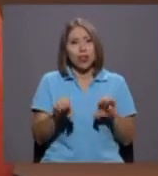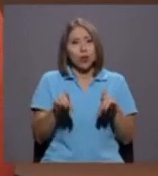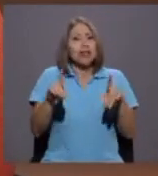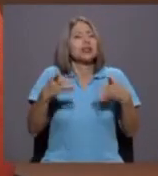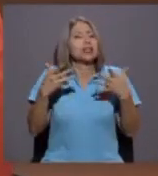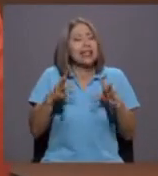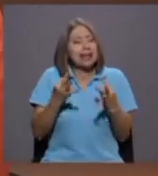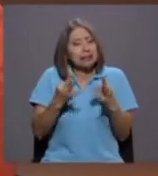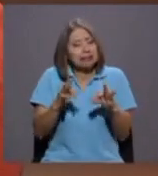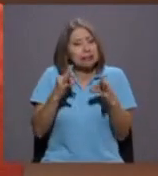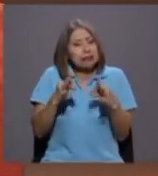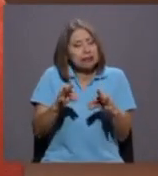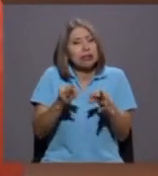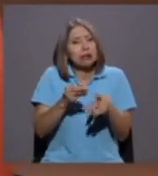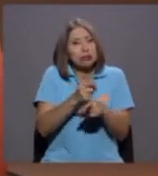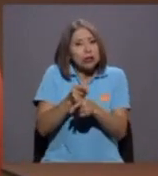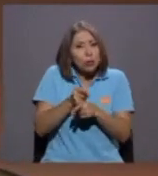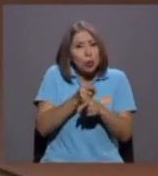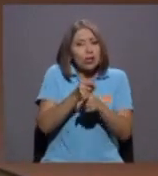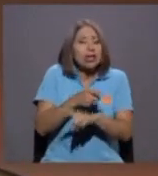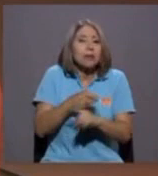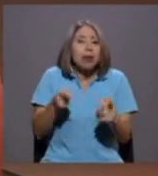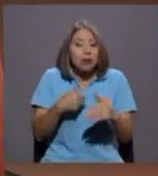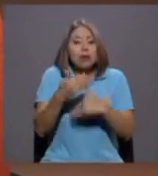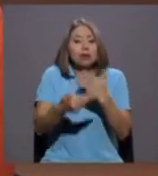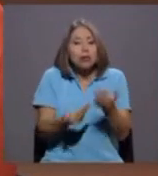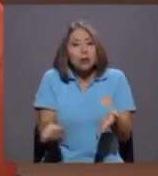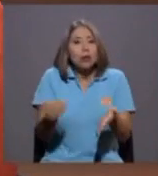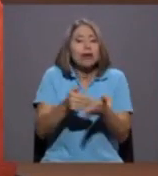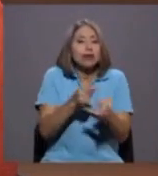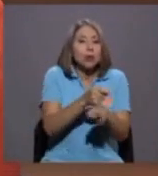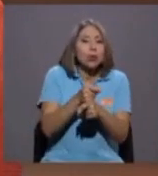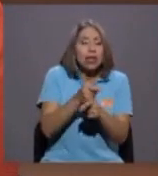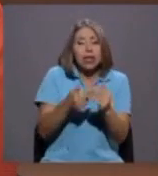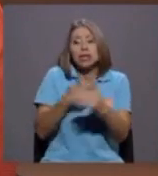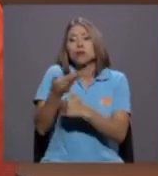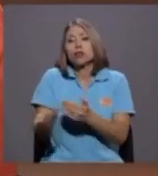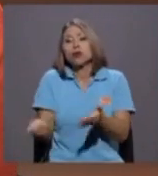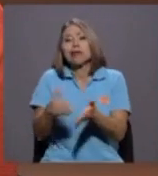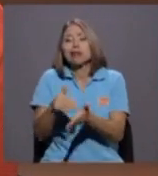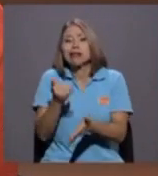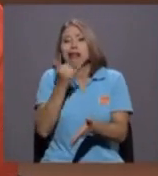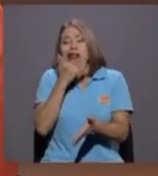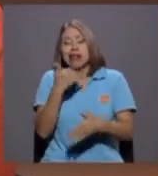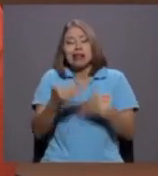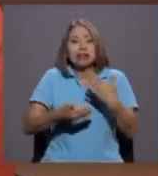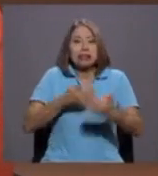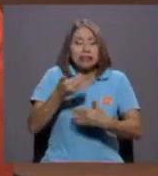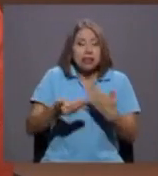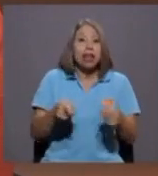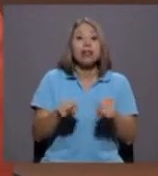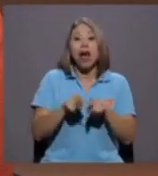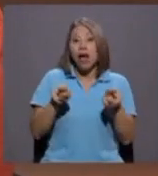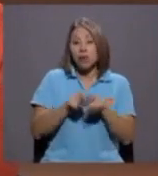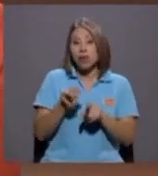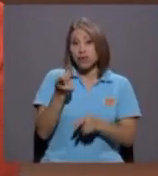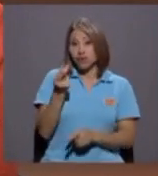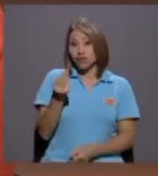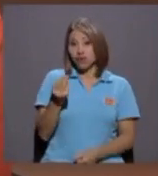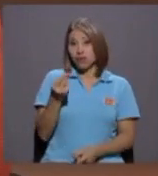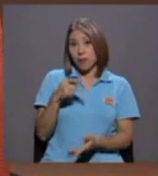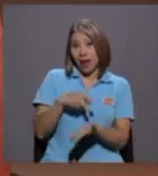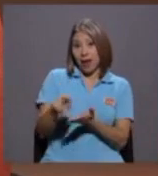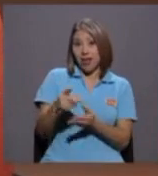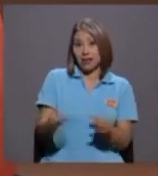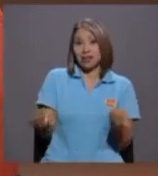sin embargo va corrigiendo, pero se vuelven a acumular estas sumas. También hubo sumas pagadas de más en pensiones,